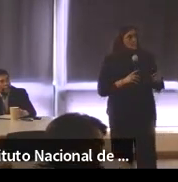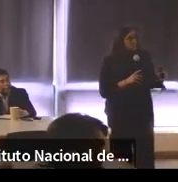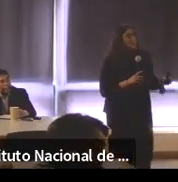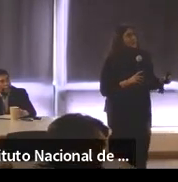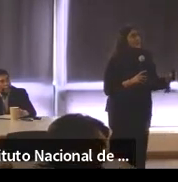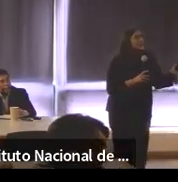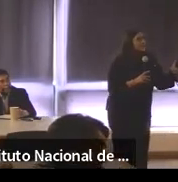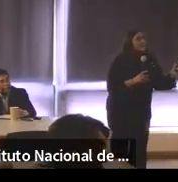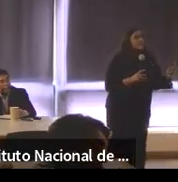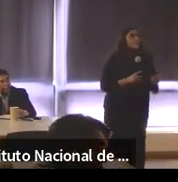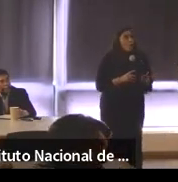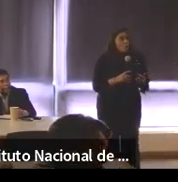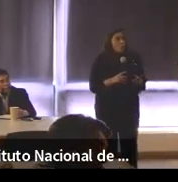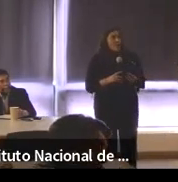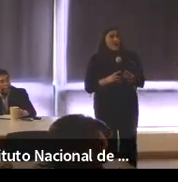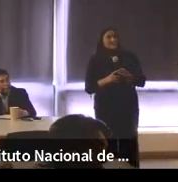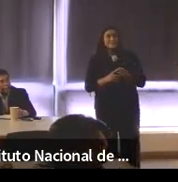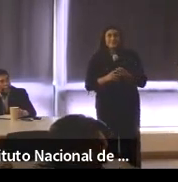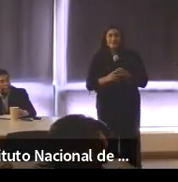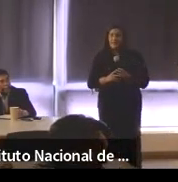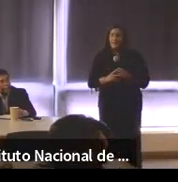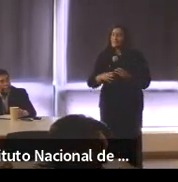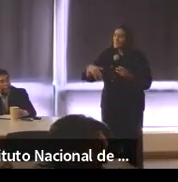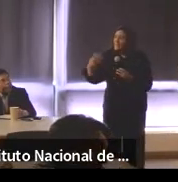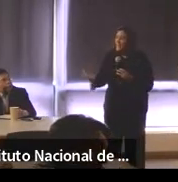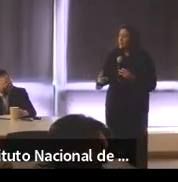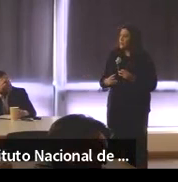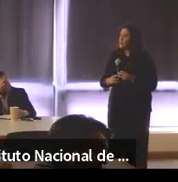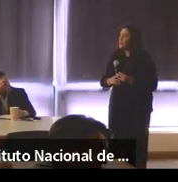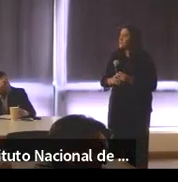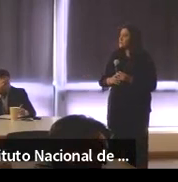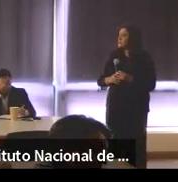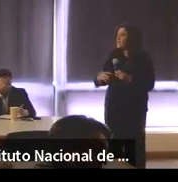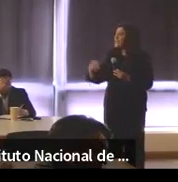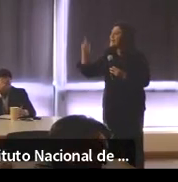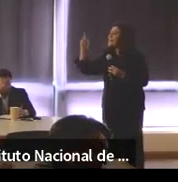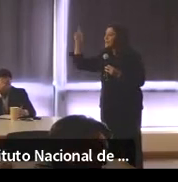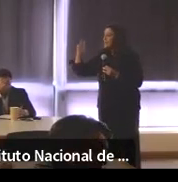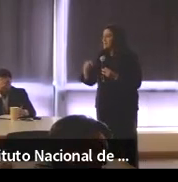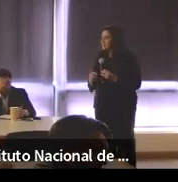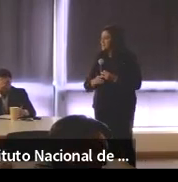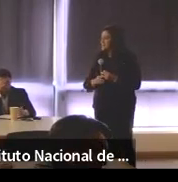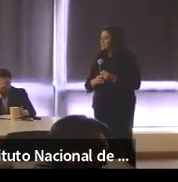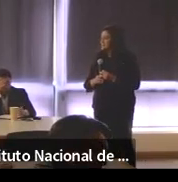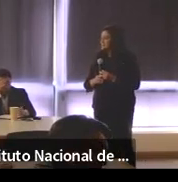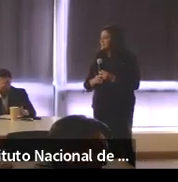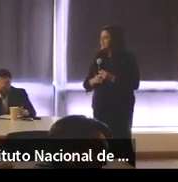y justamente tiene que ver con esto Cómo haces este manejo de conflictos laborales